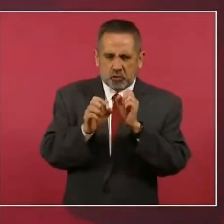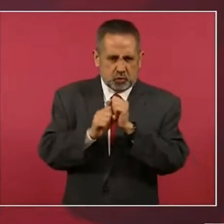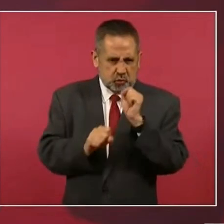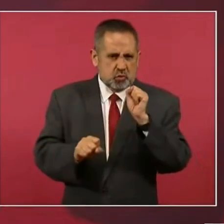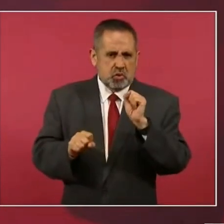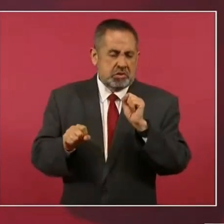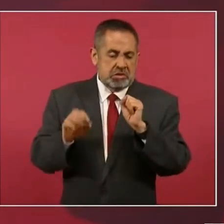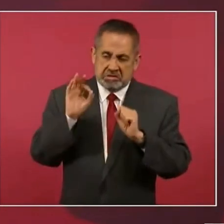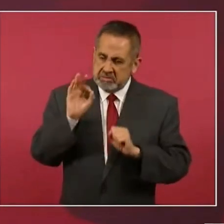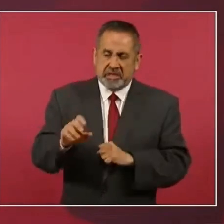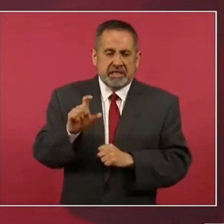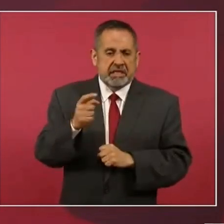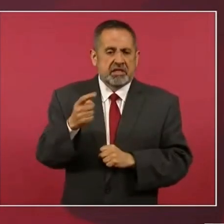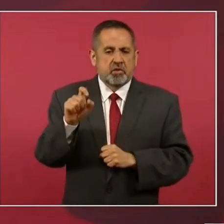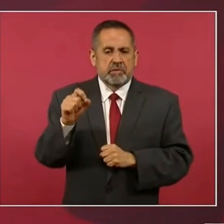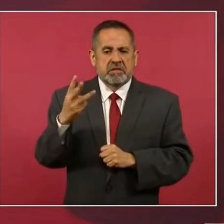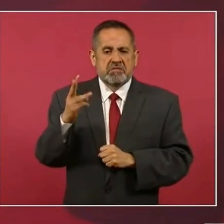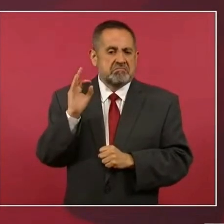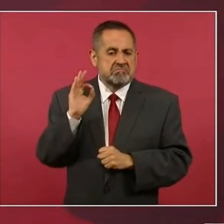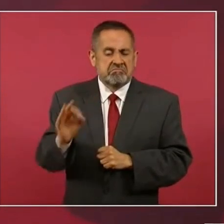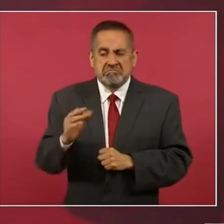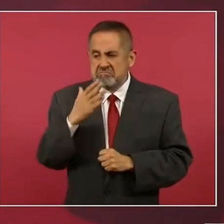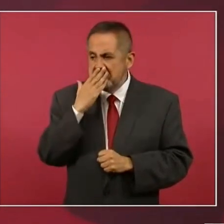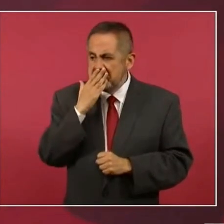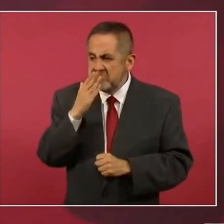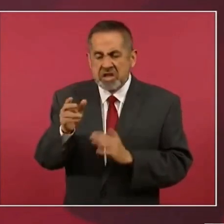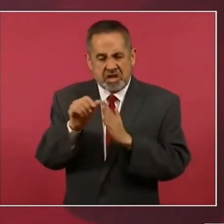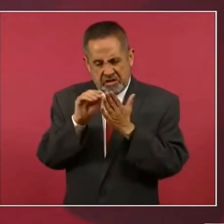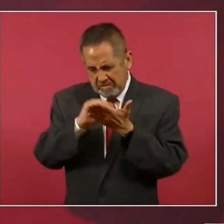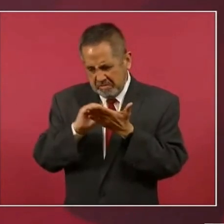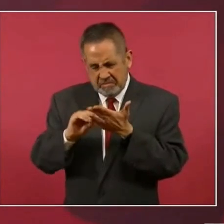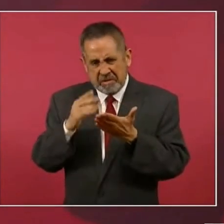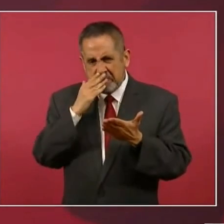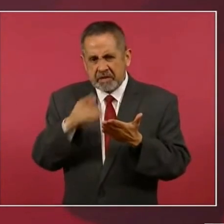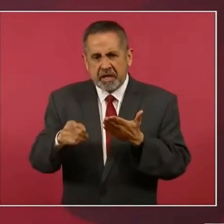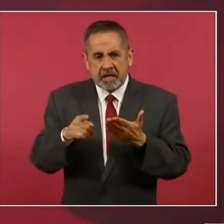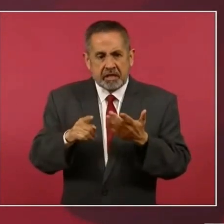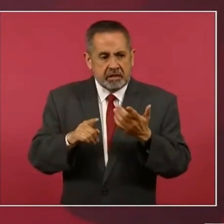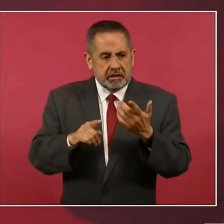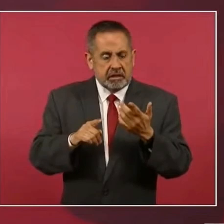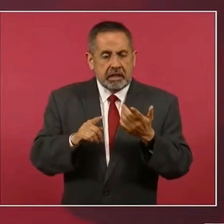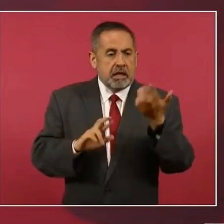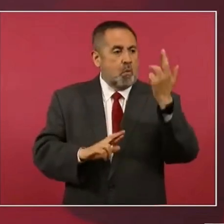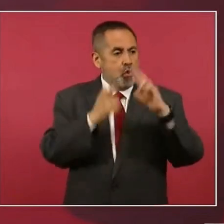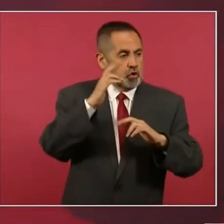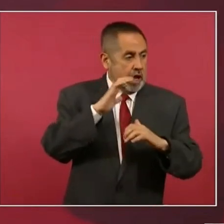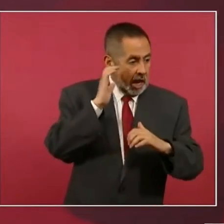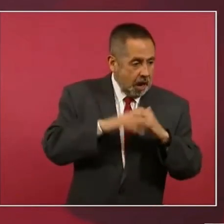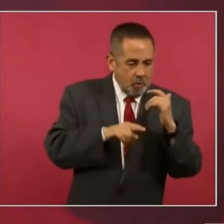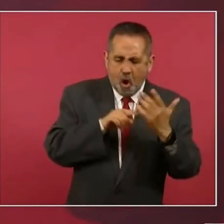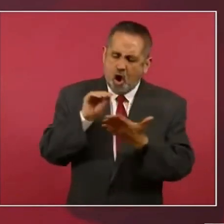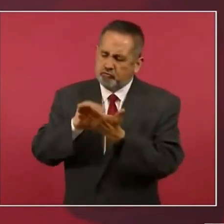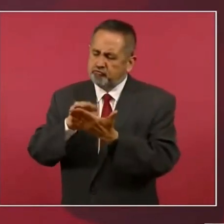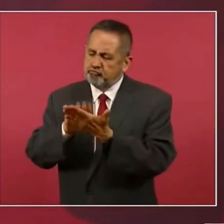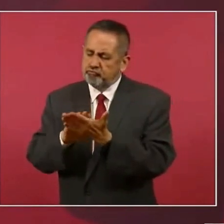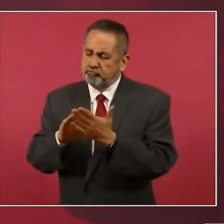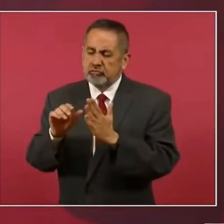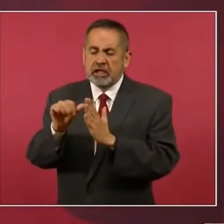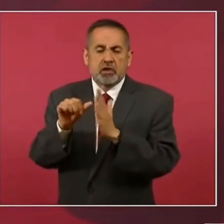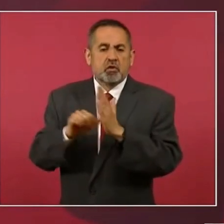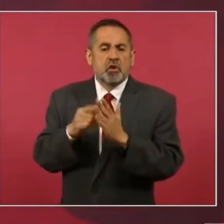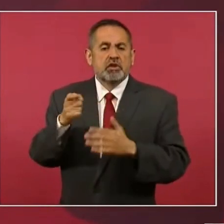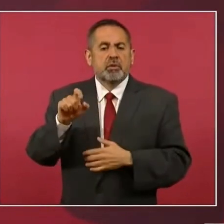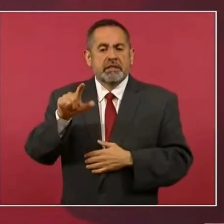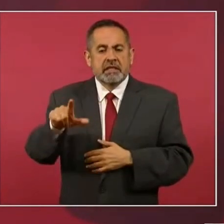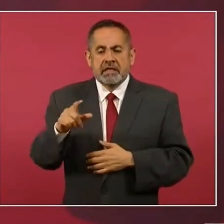que es también un gran artículo surgido de la revolución. Las mejores condiciones de